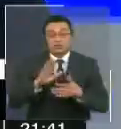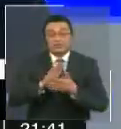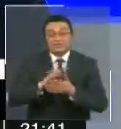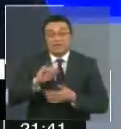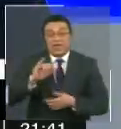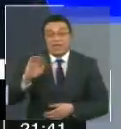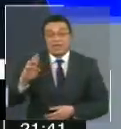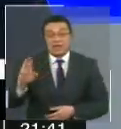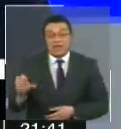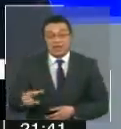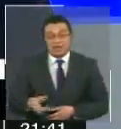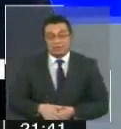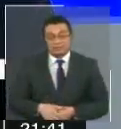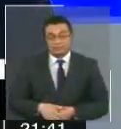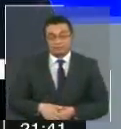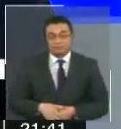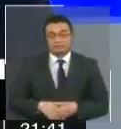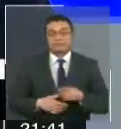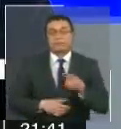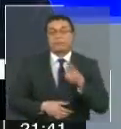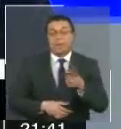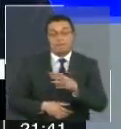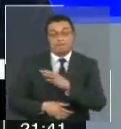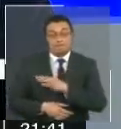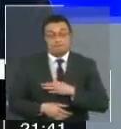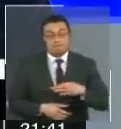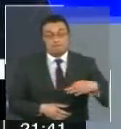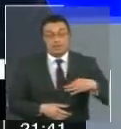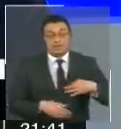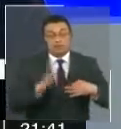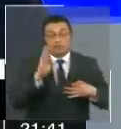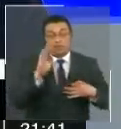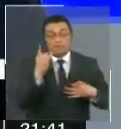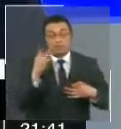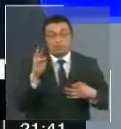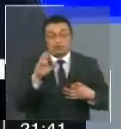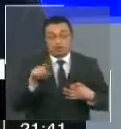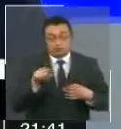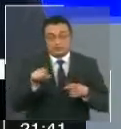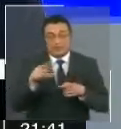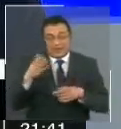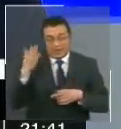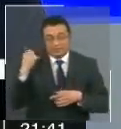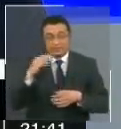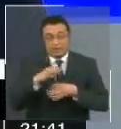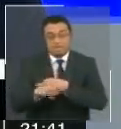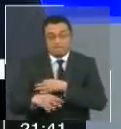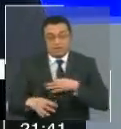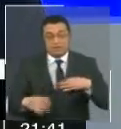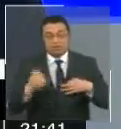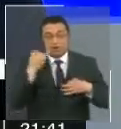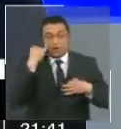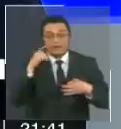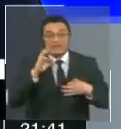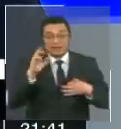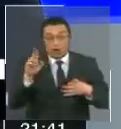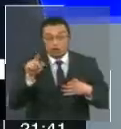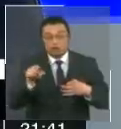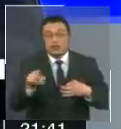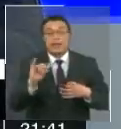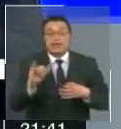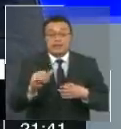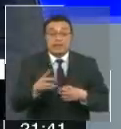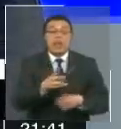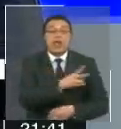Cheire? El ministro Burgos era en ese momento el ministro del Interior y por supuesto el